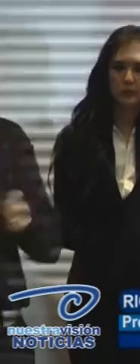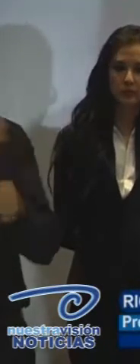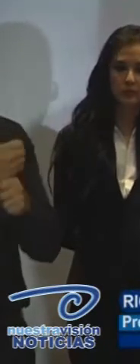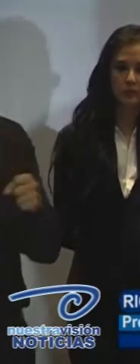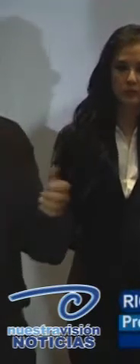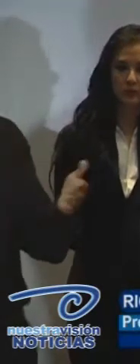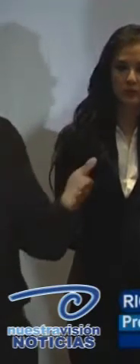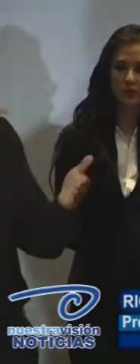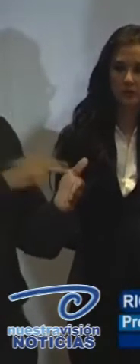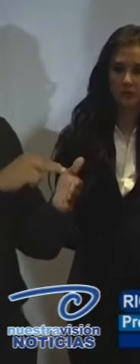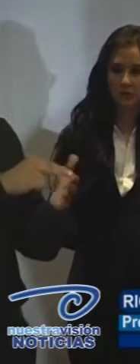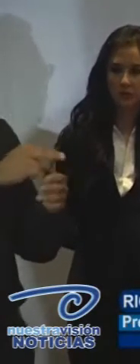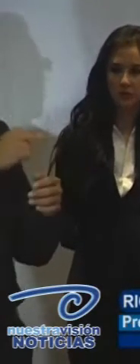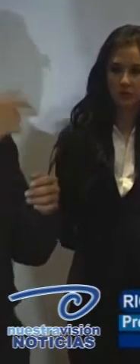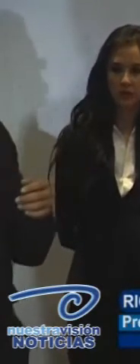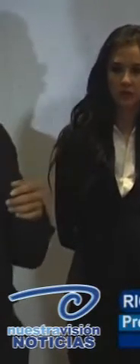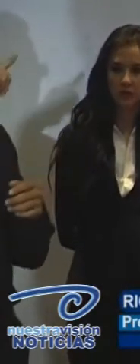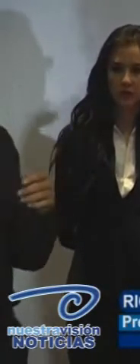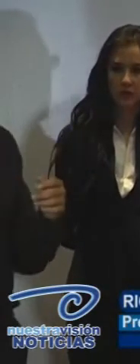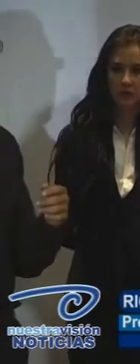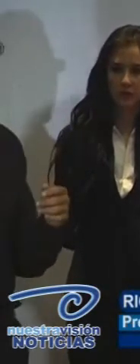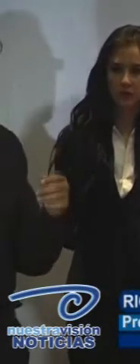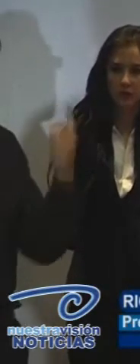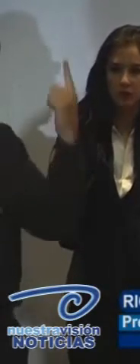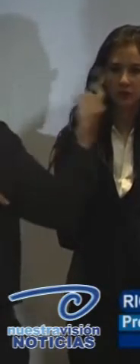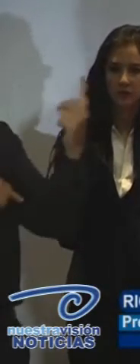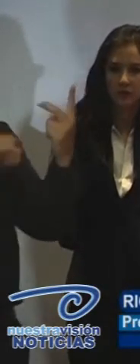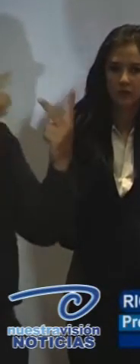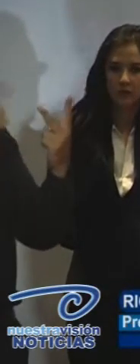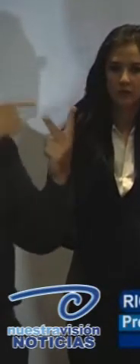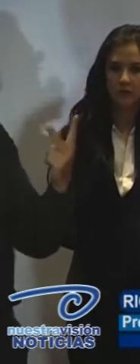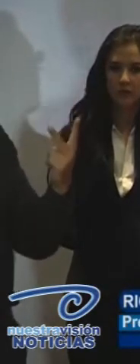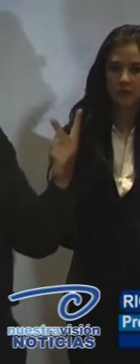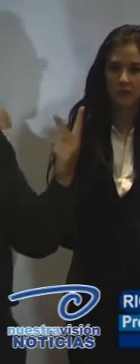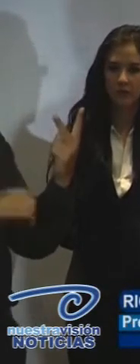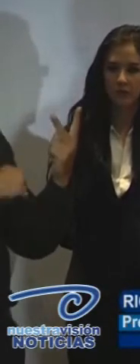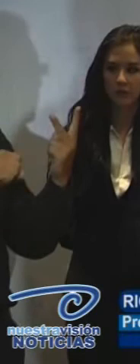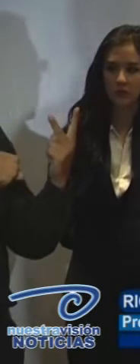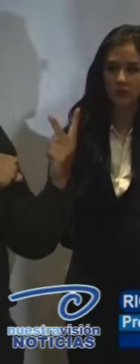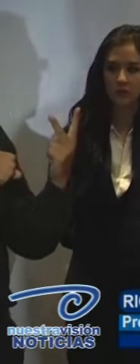encontramos 1 del despacho del gobernador, 1 de la Secretaría